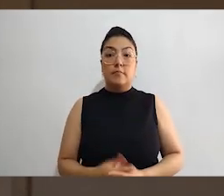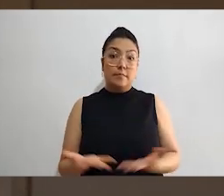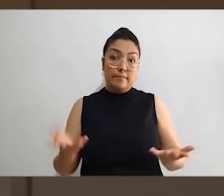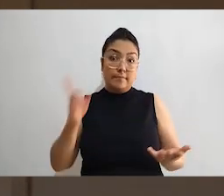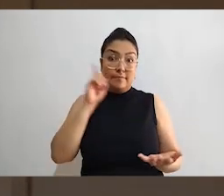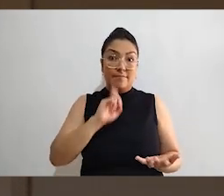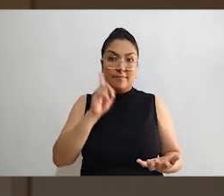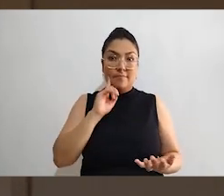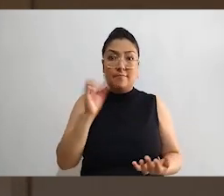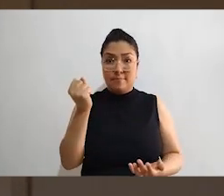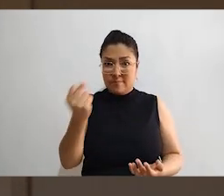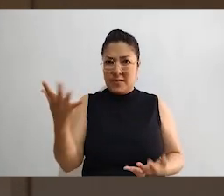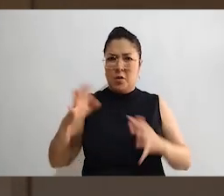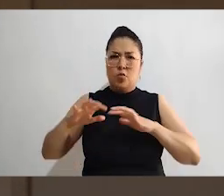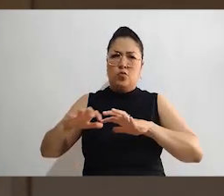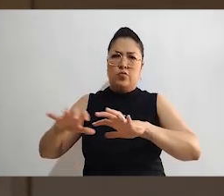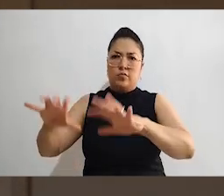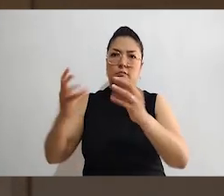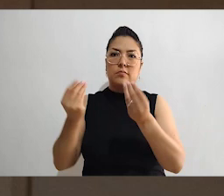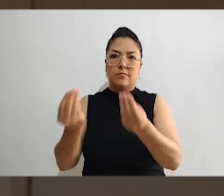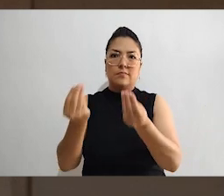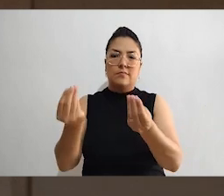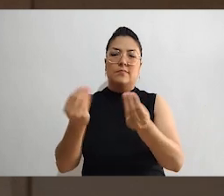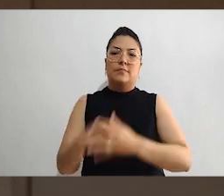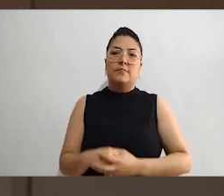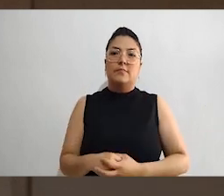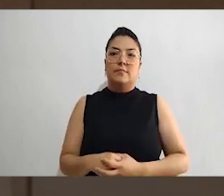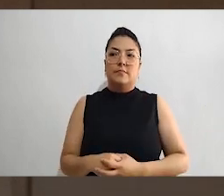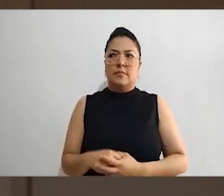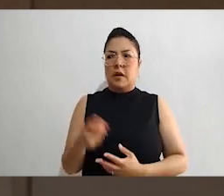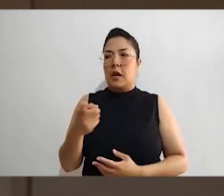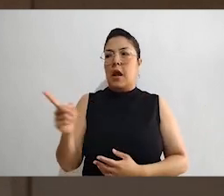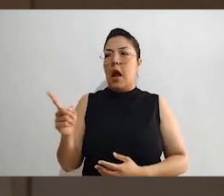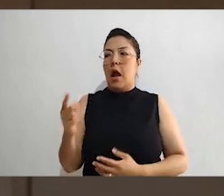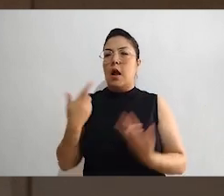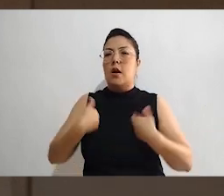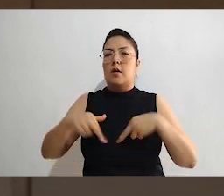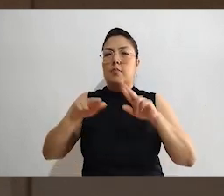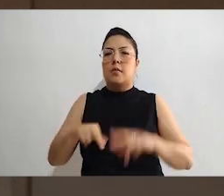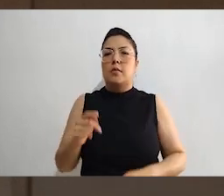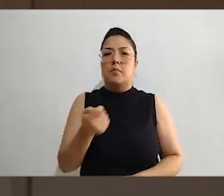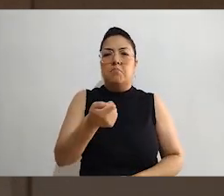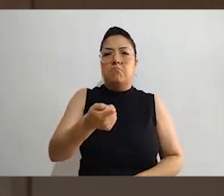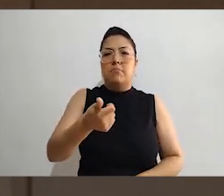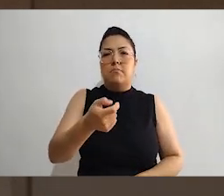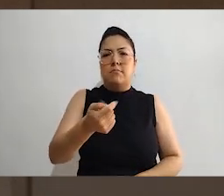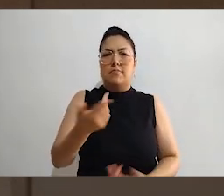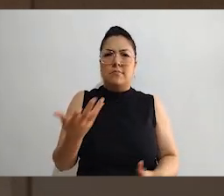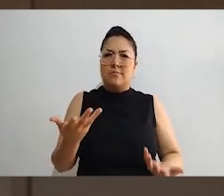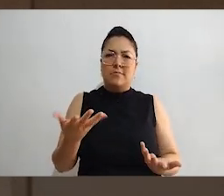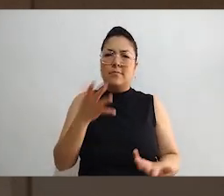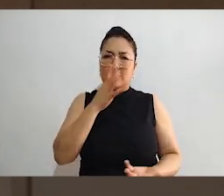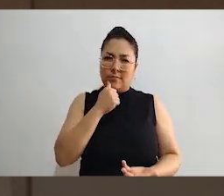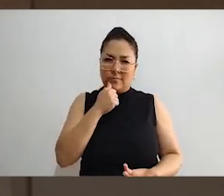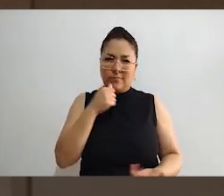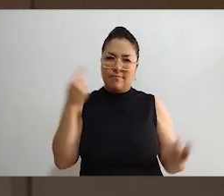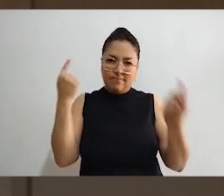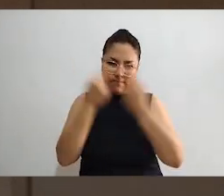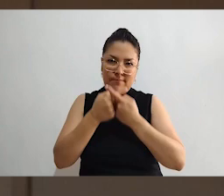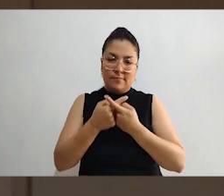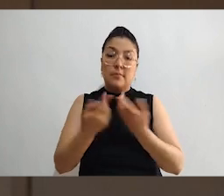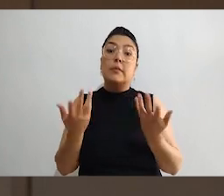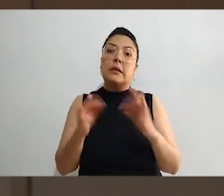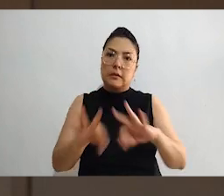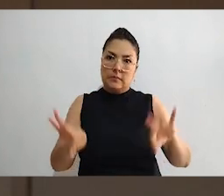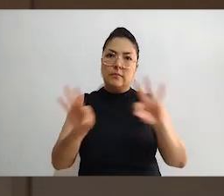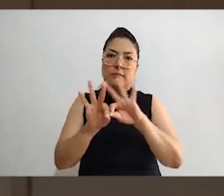Si ellas son mayoría en el listado nominal, pues no pueden ser minoría en las cámaras, en las representaciones de los ayuntamientos. Tendrían